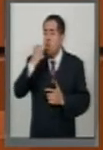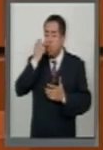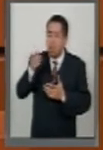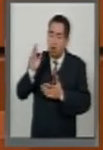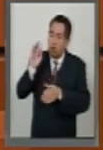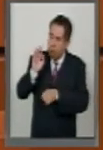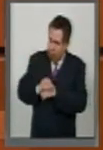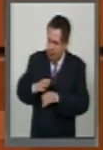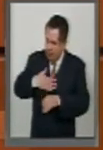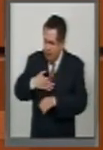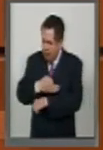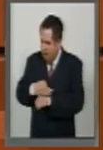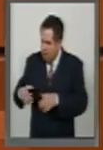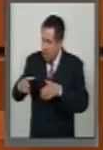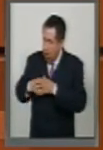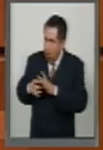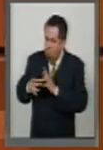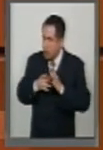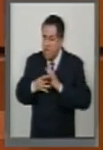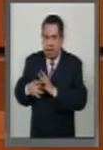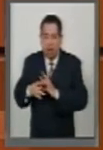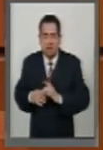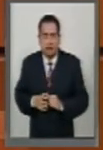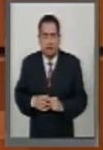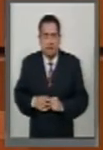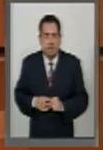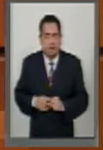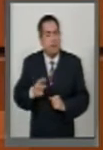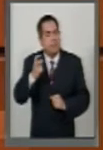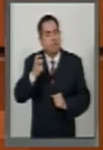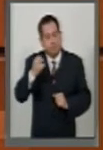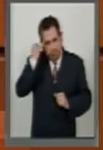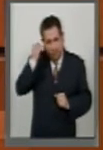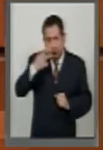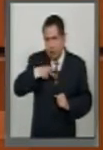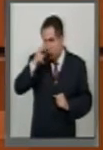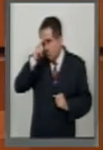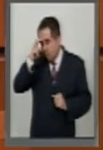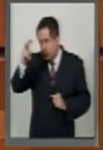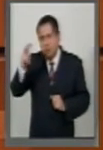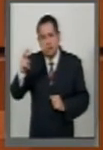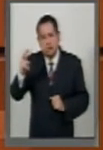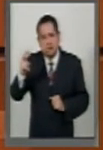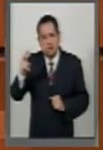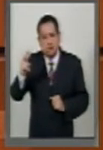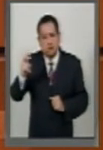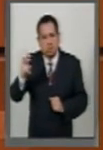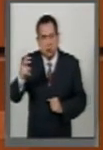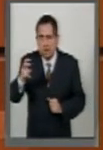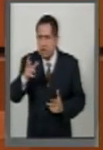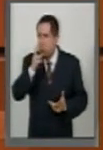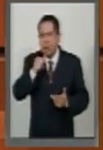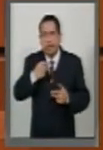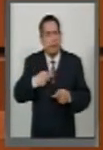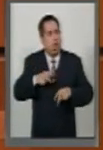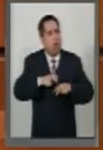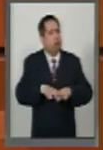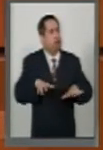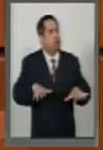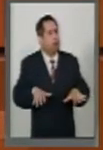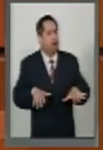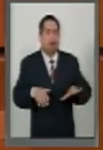una familia unida. Pero sí sueño que no puedo quedarme